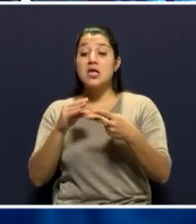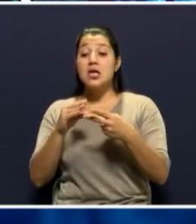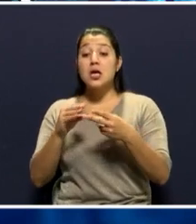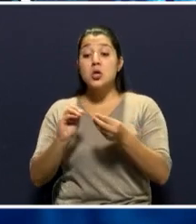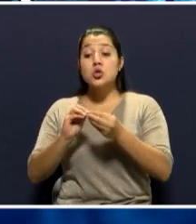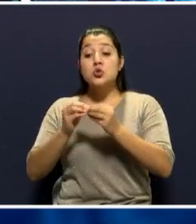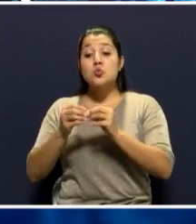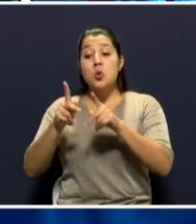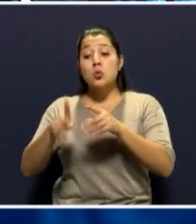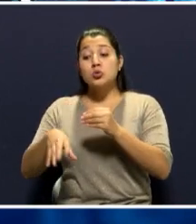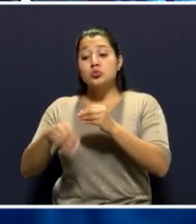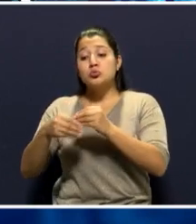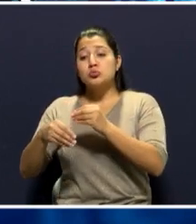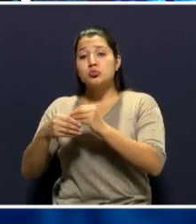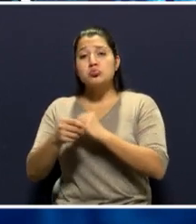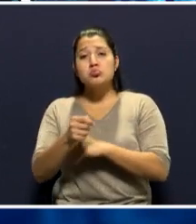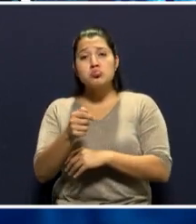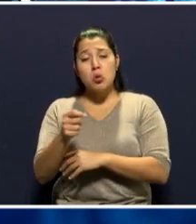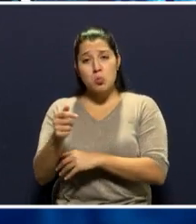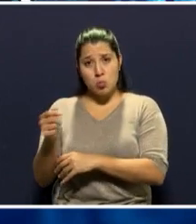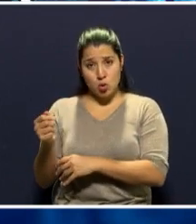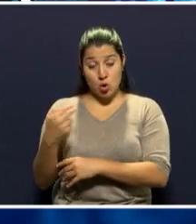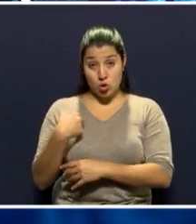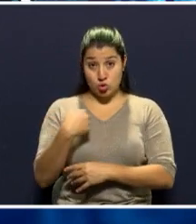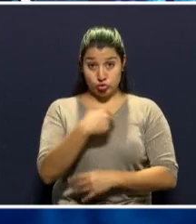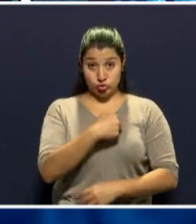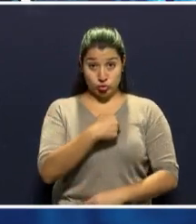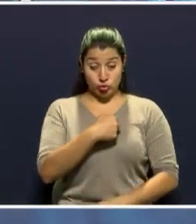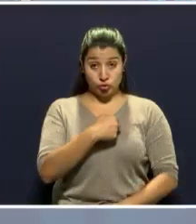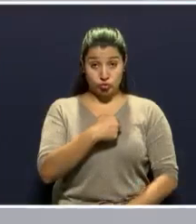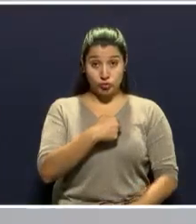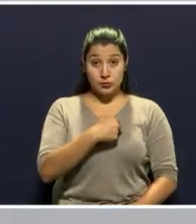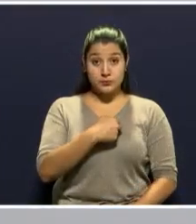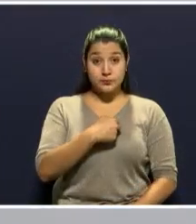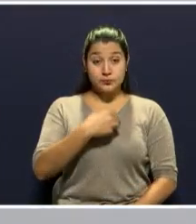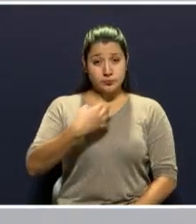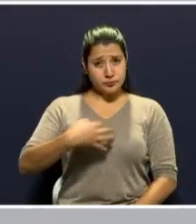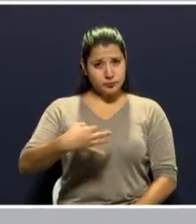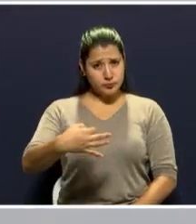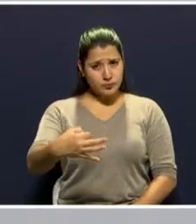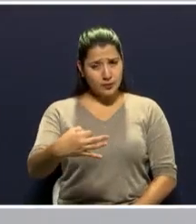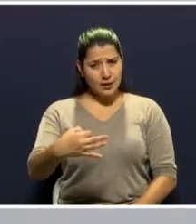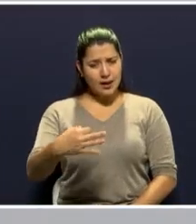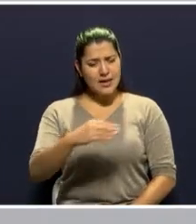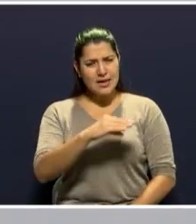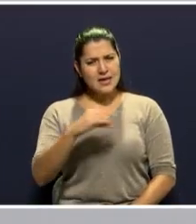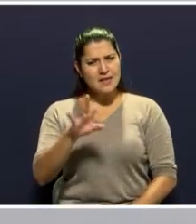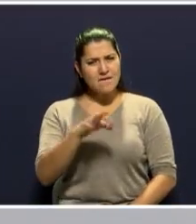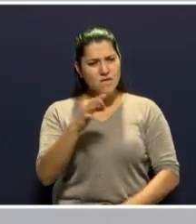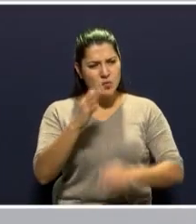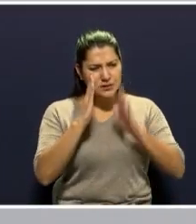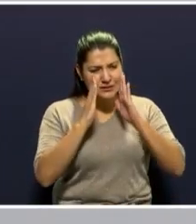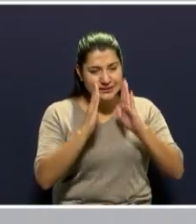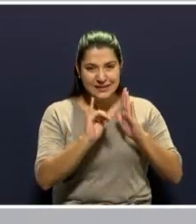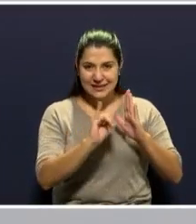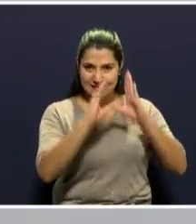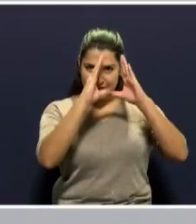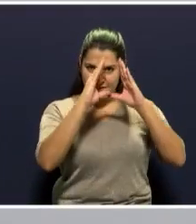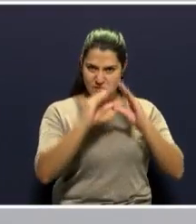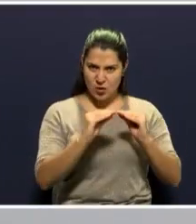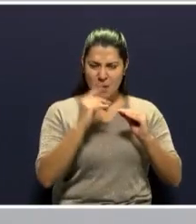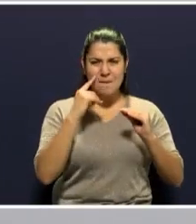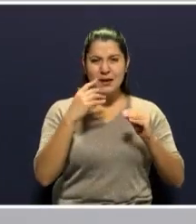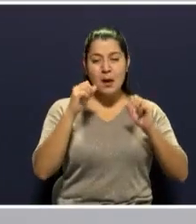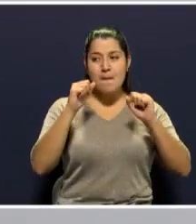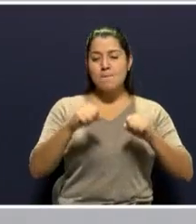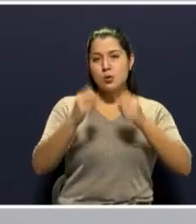muy atenuado. Vamos a seguir diariamente y de manera muy atenta estos datos para informarle